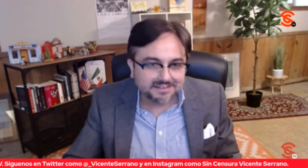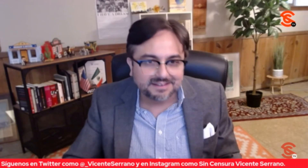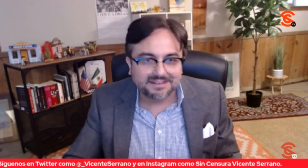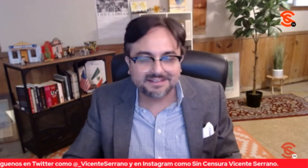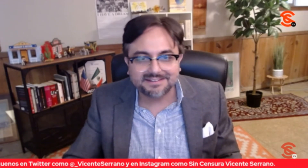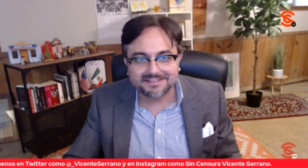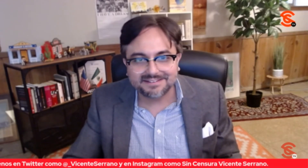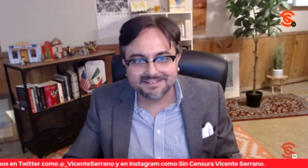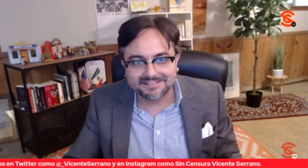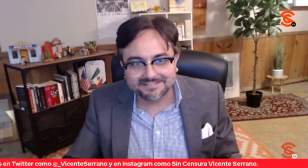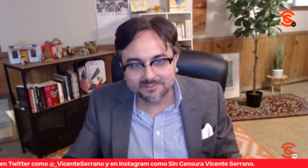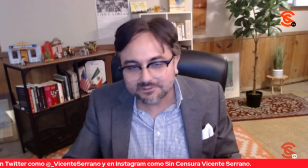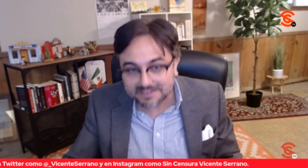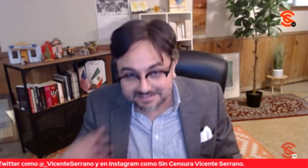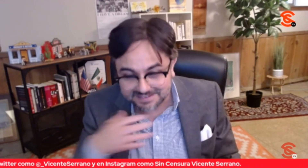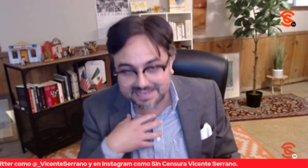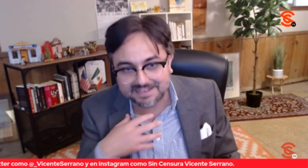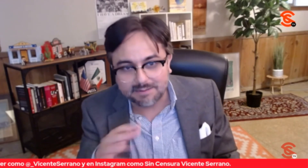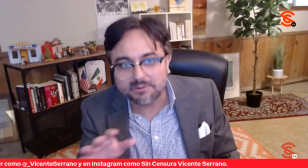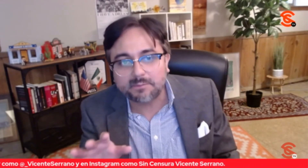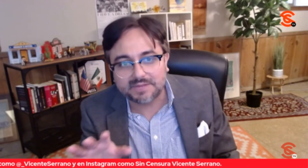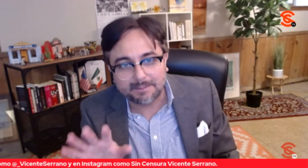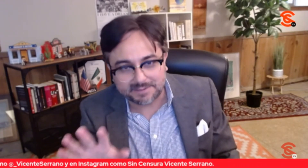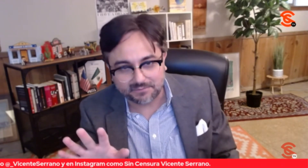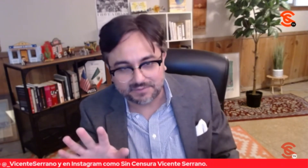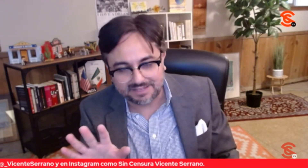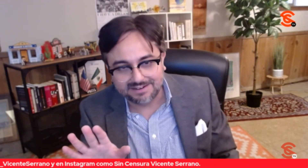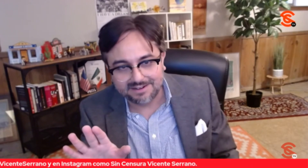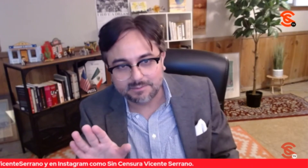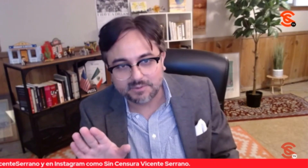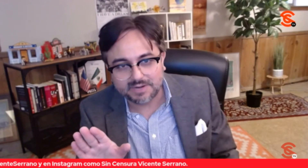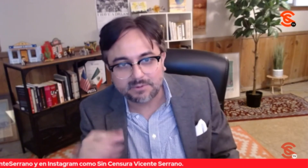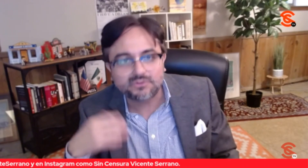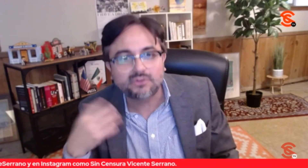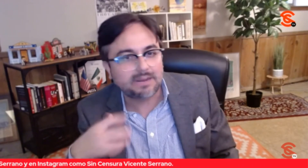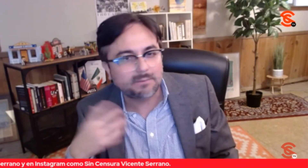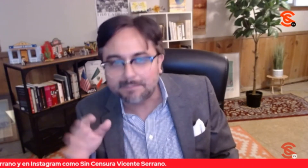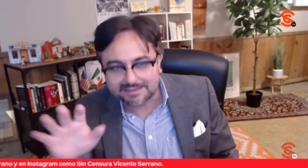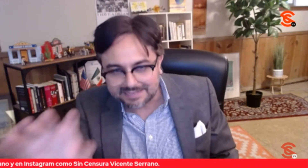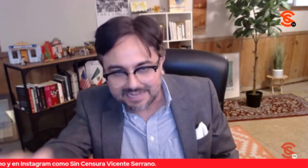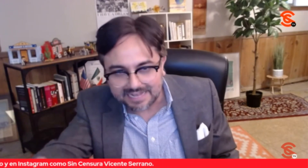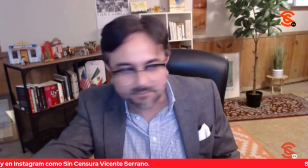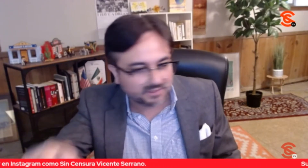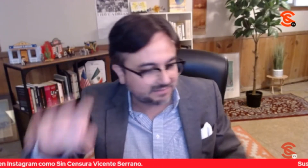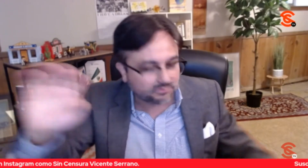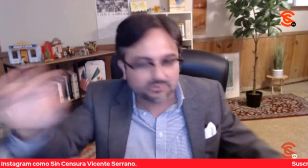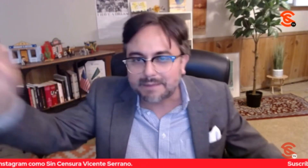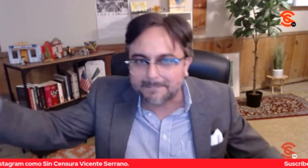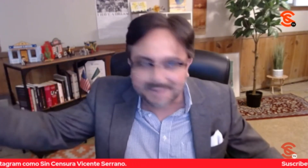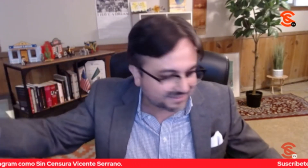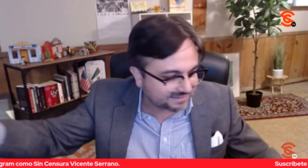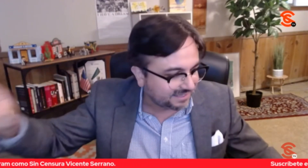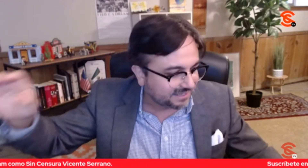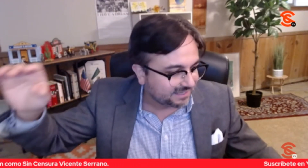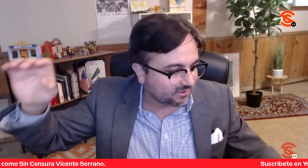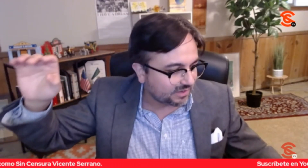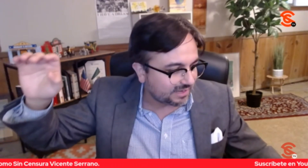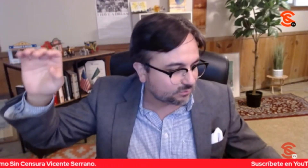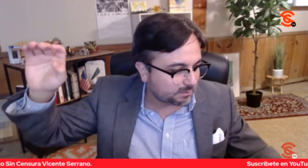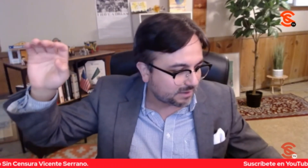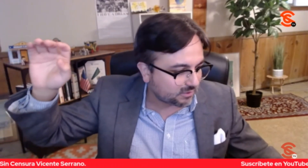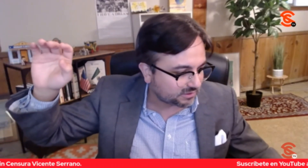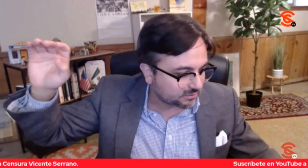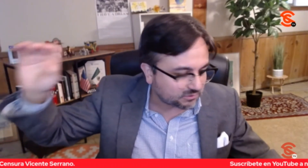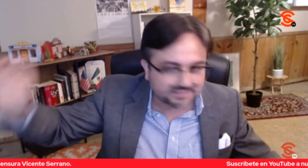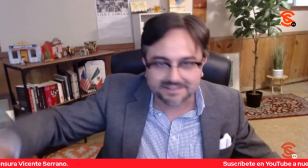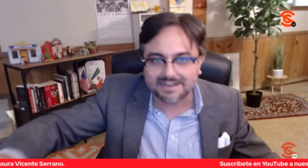más, usted decida, nada más vamos a poner la pregunta. Ahorita la vamos a platicar porque ese es un tema aparte, lo de la